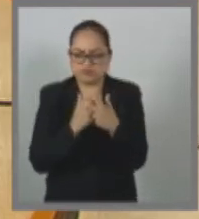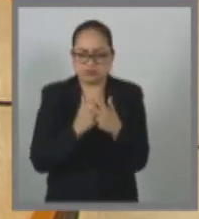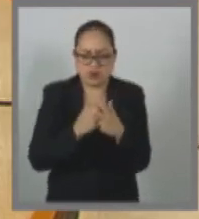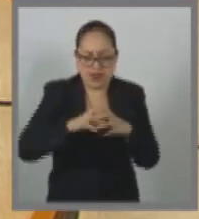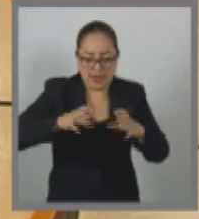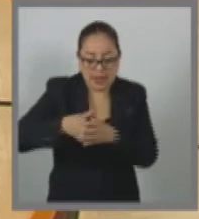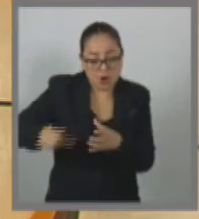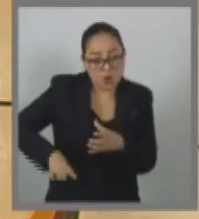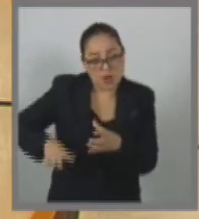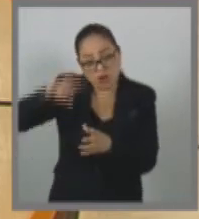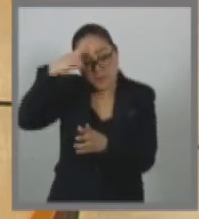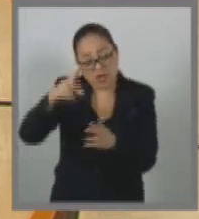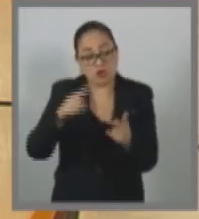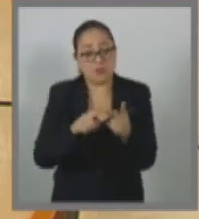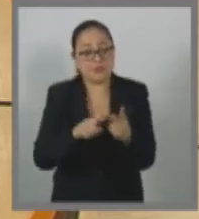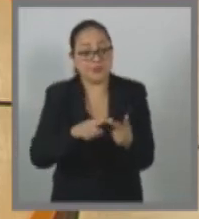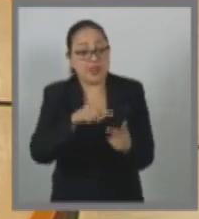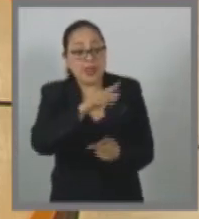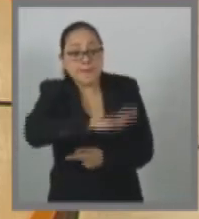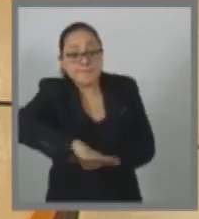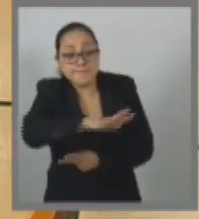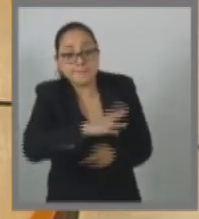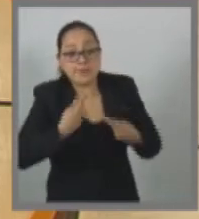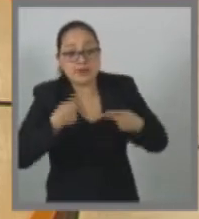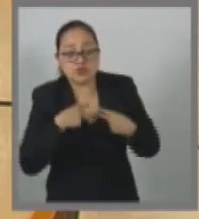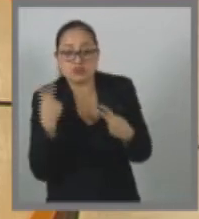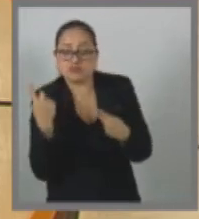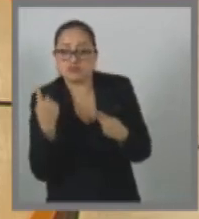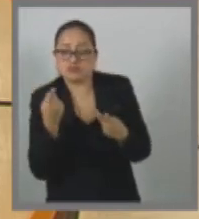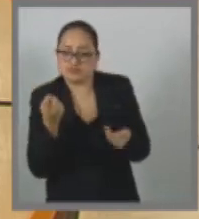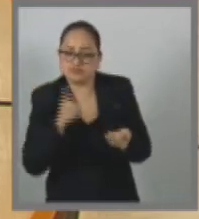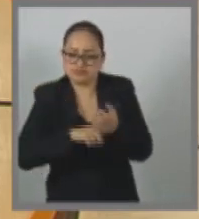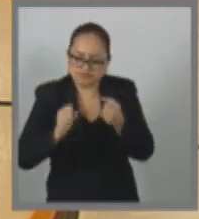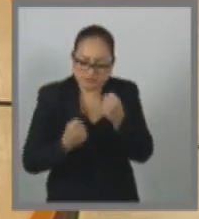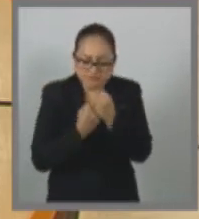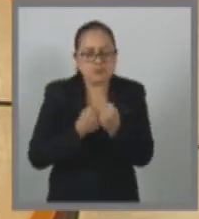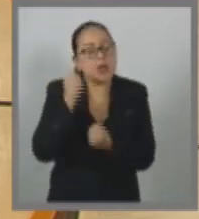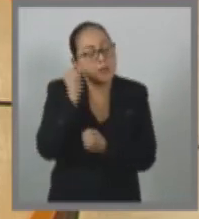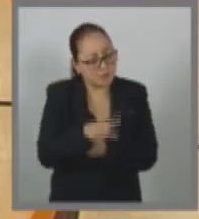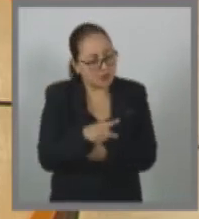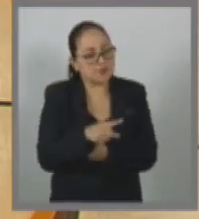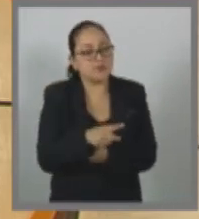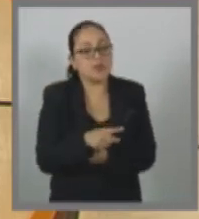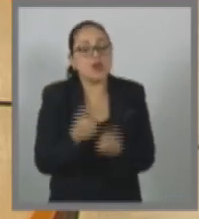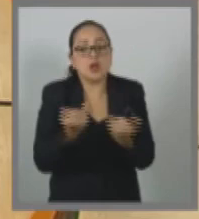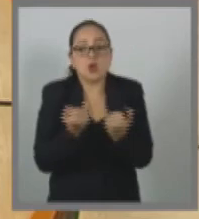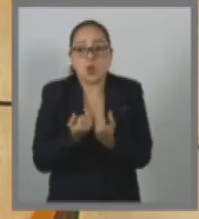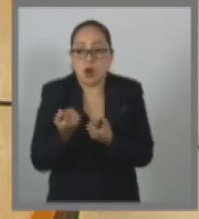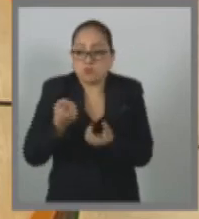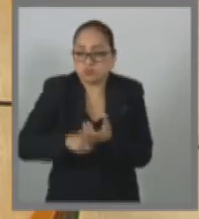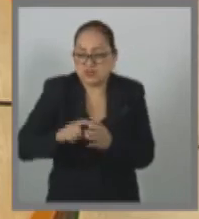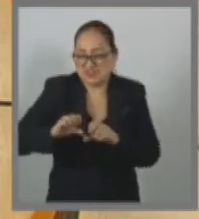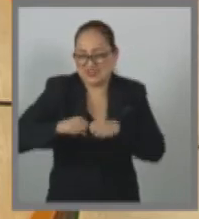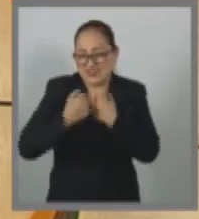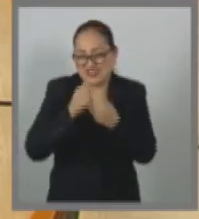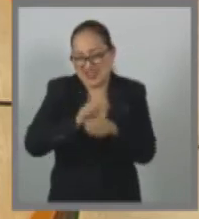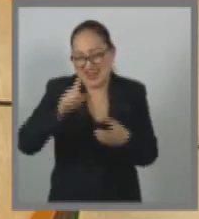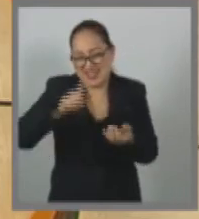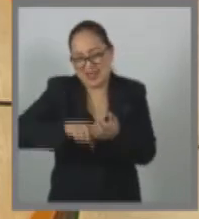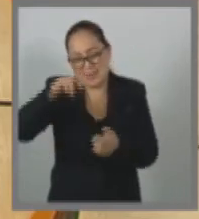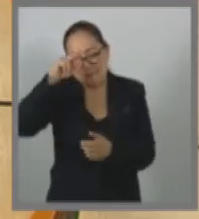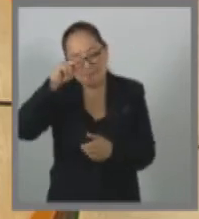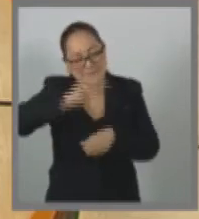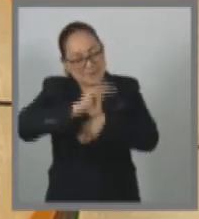del Estado mexicano con la necesidad de robustecer al IMSS en lo particular y a la seguridad social del país, dotándolo